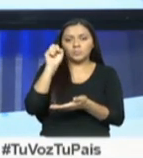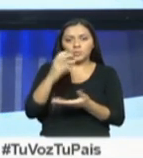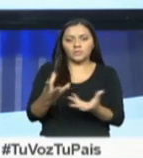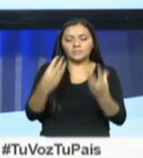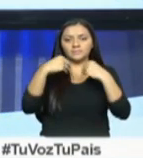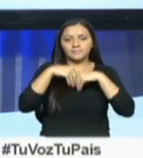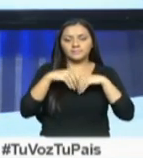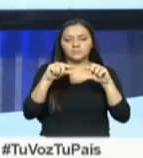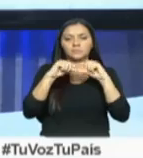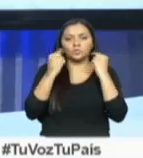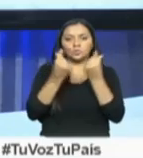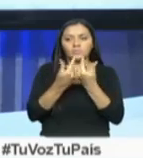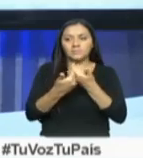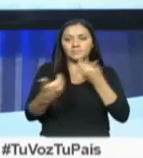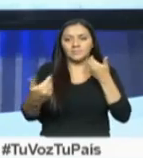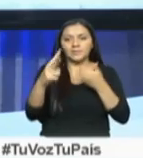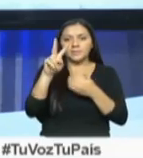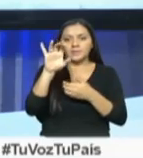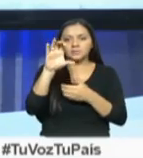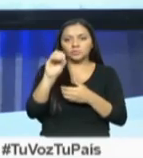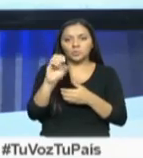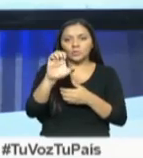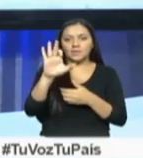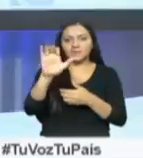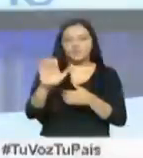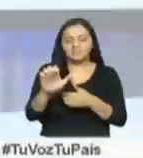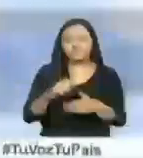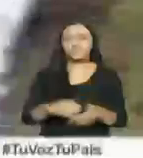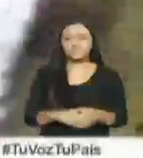pertenecer al grupo separatista vasco ETA.